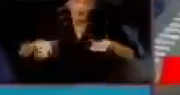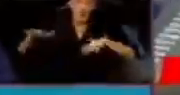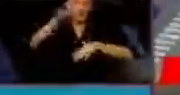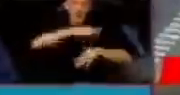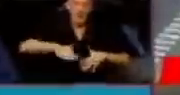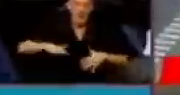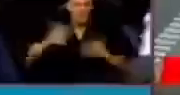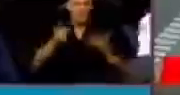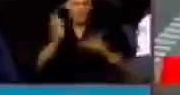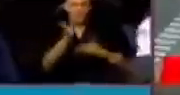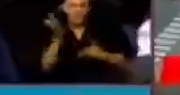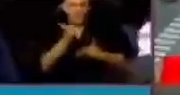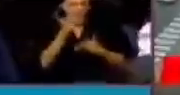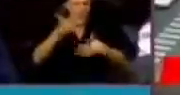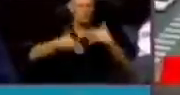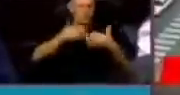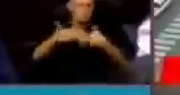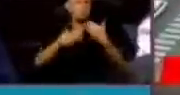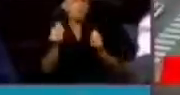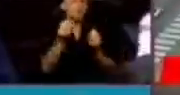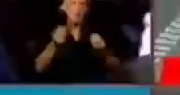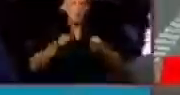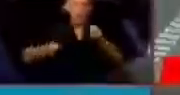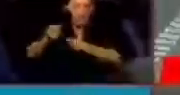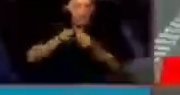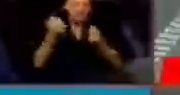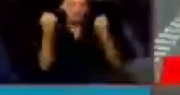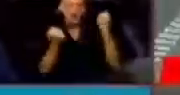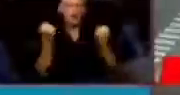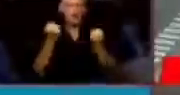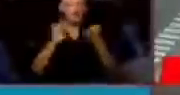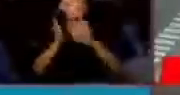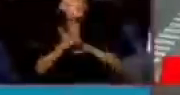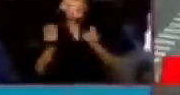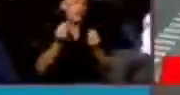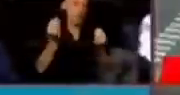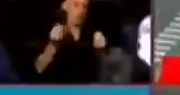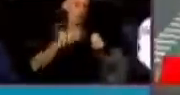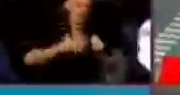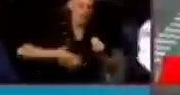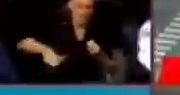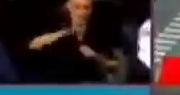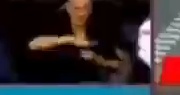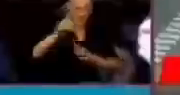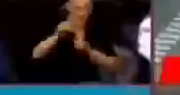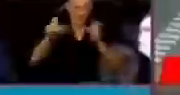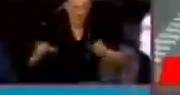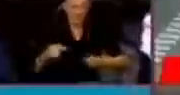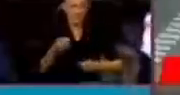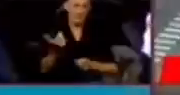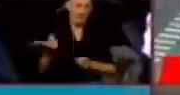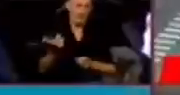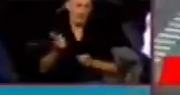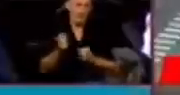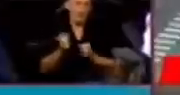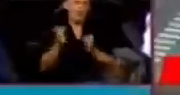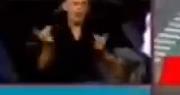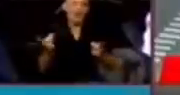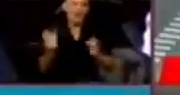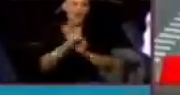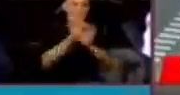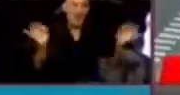que obviamente las economías más competitivas son las economías hoy más abiertas y demás. El tema es cómo se llegan en esos